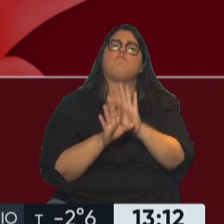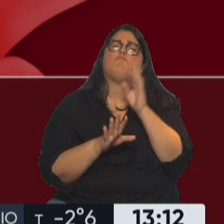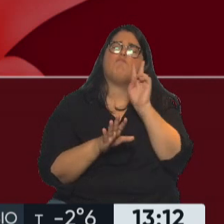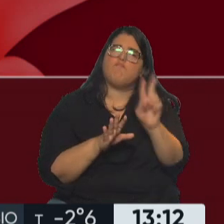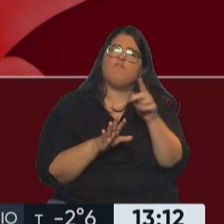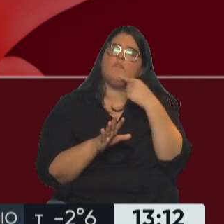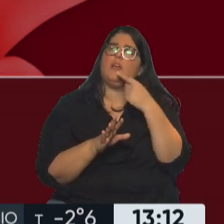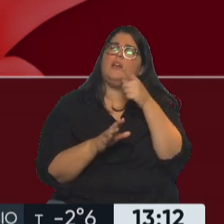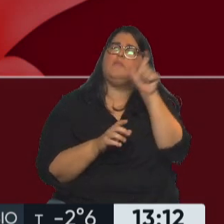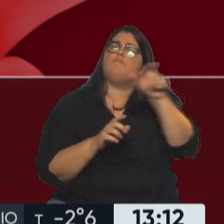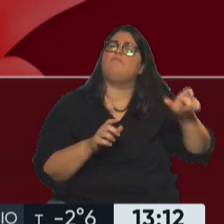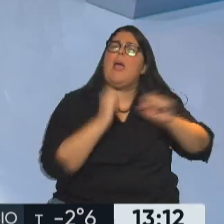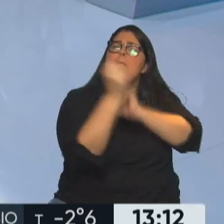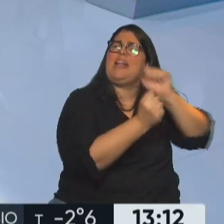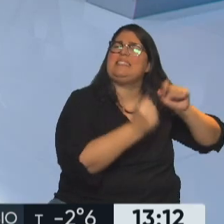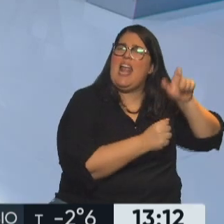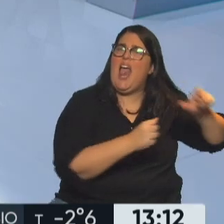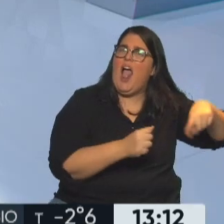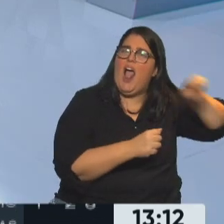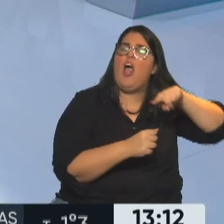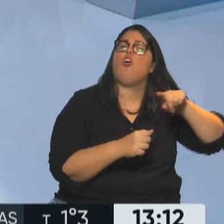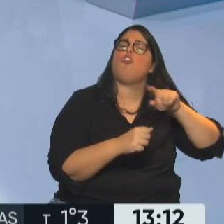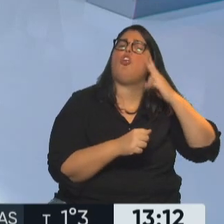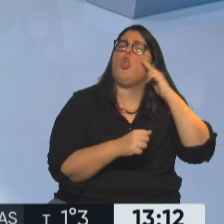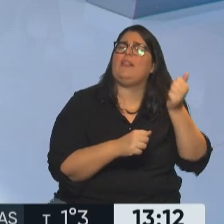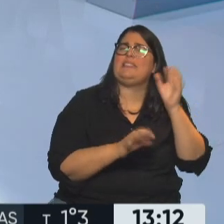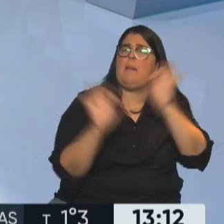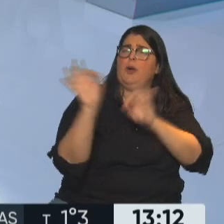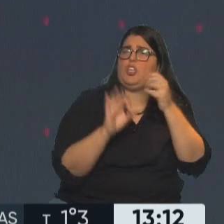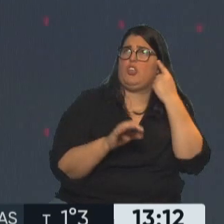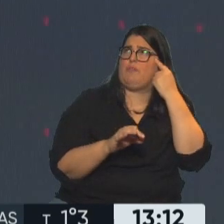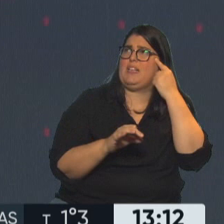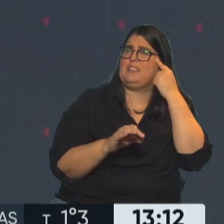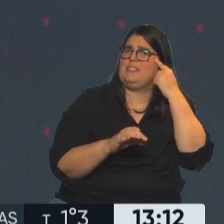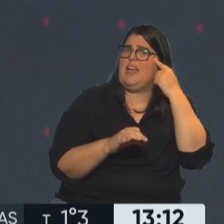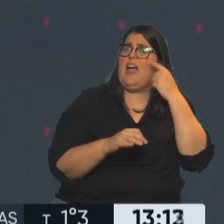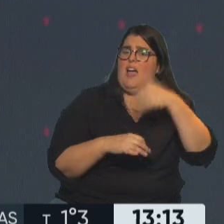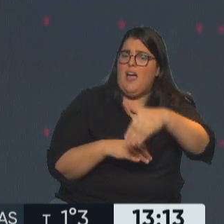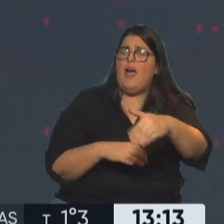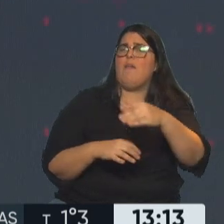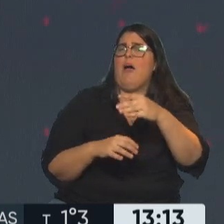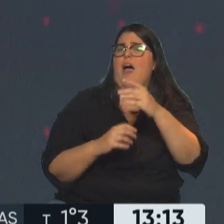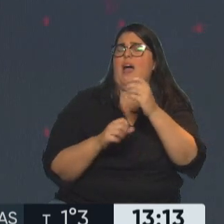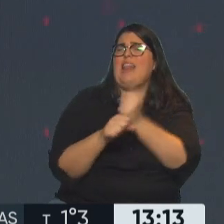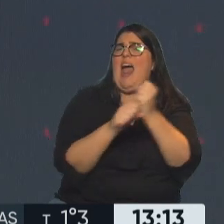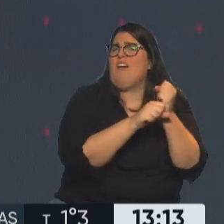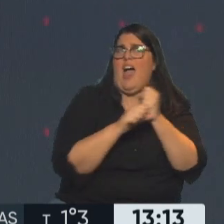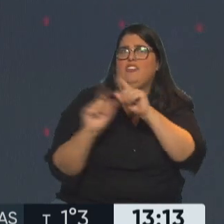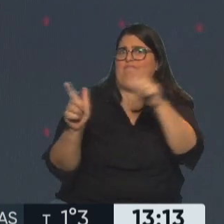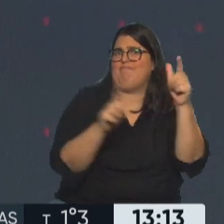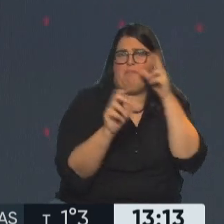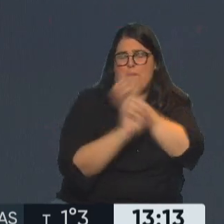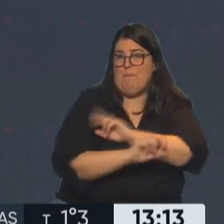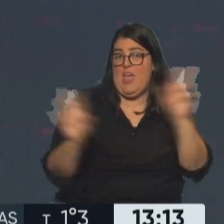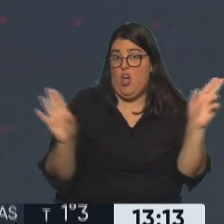perspectiva del empresariado, el 96% considera que en los próximos 6 meses el empleo va a empeorar. Digamos, la idea del